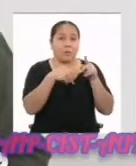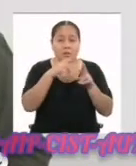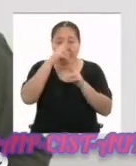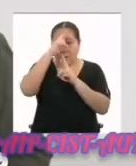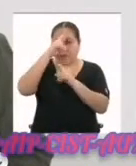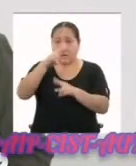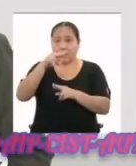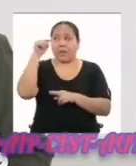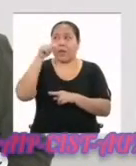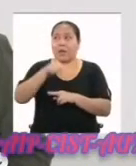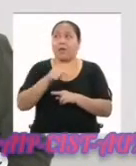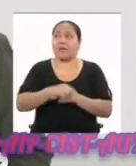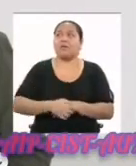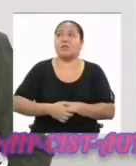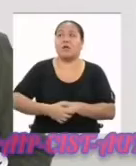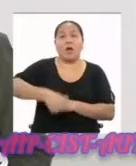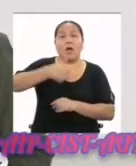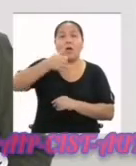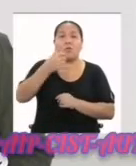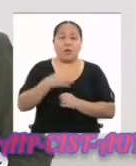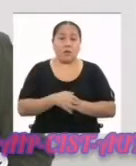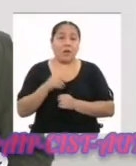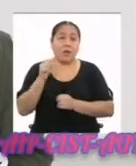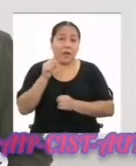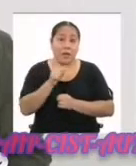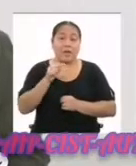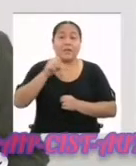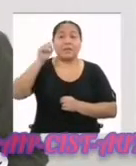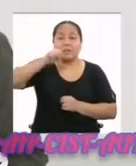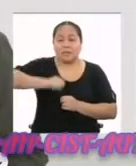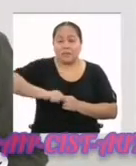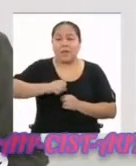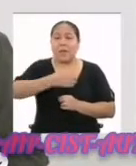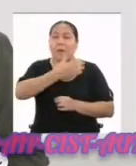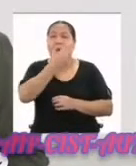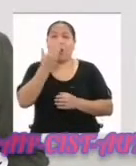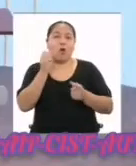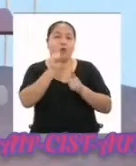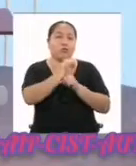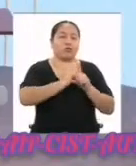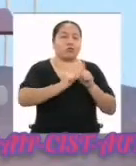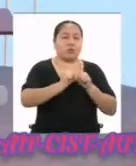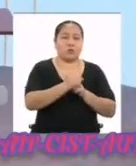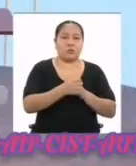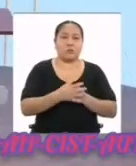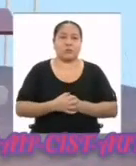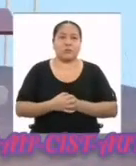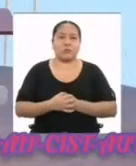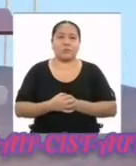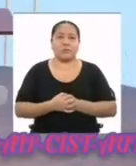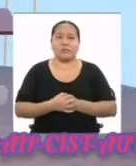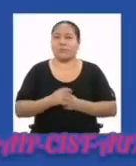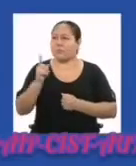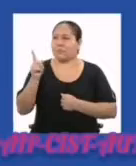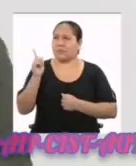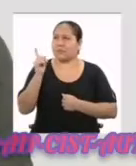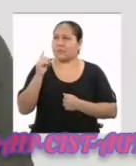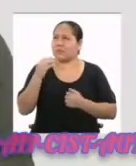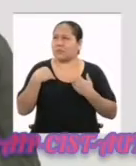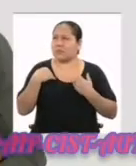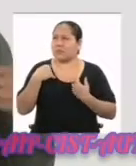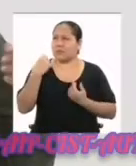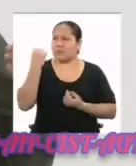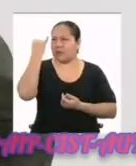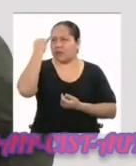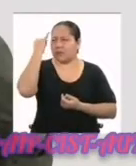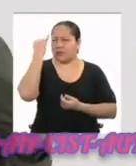el principio de autoridad. Solo así seremos una mejor sociedad. Eso no tiene sentido.